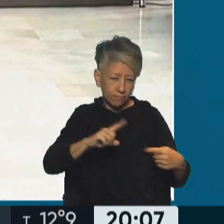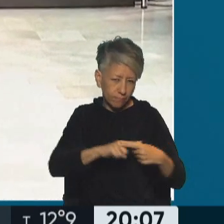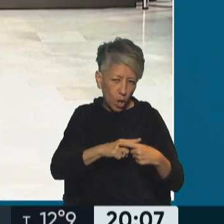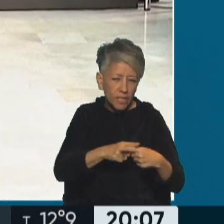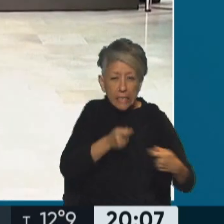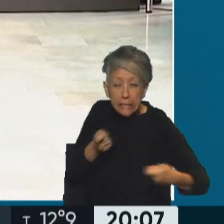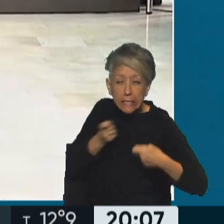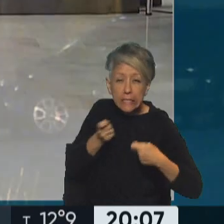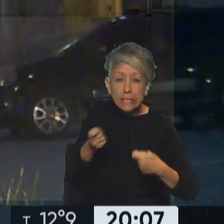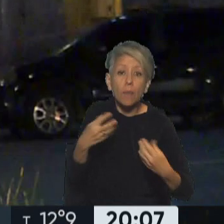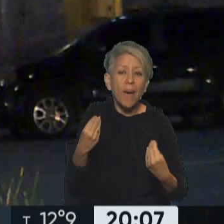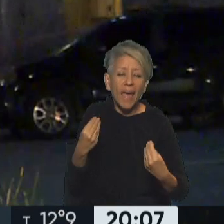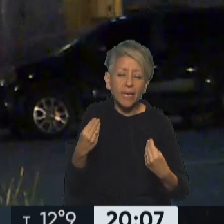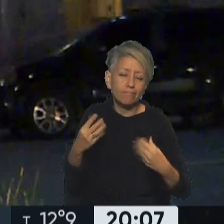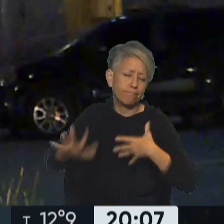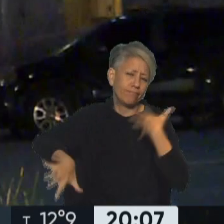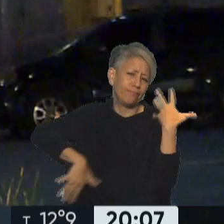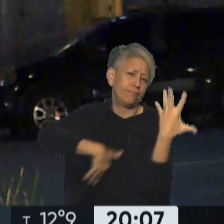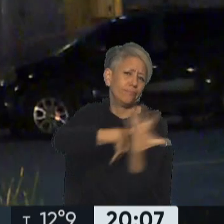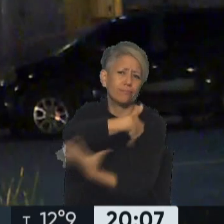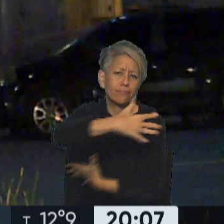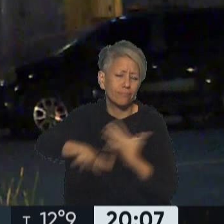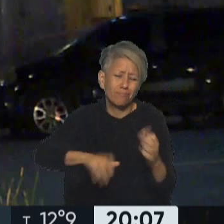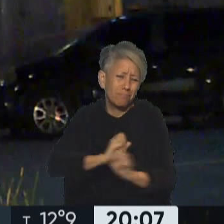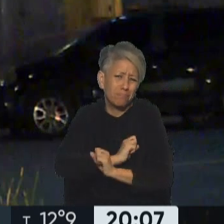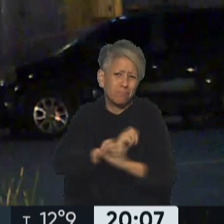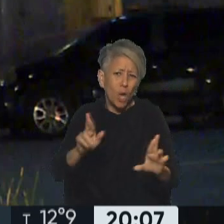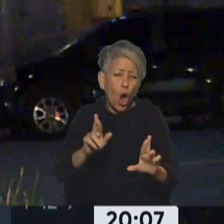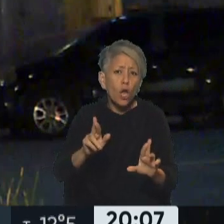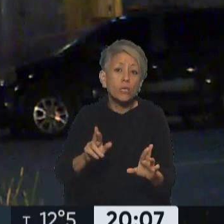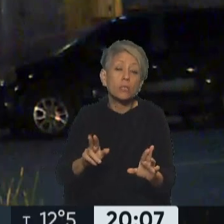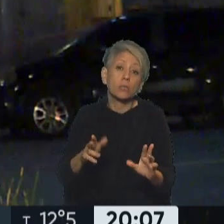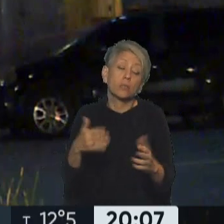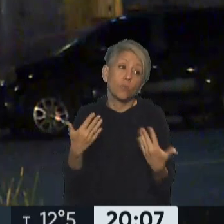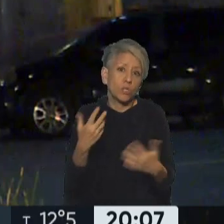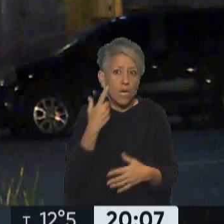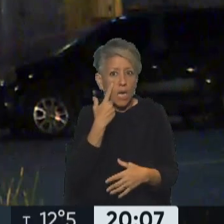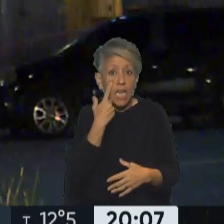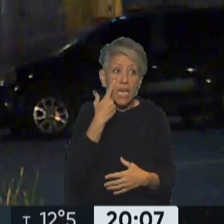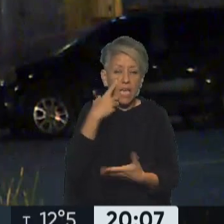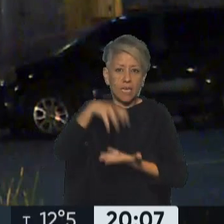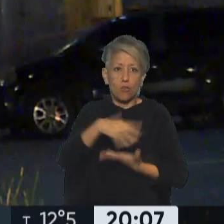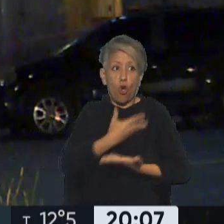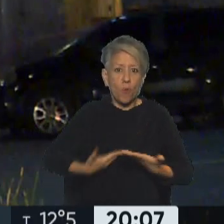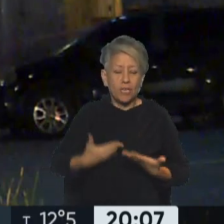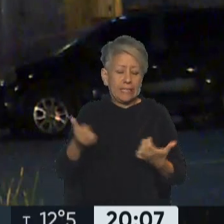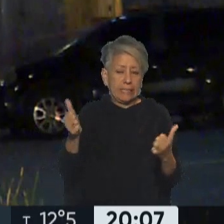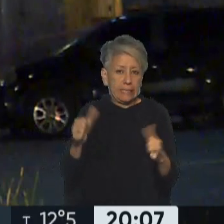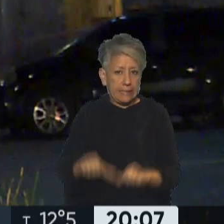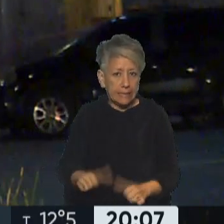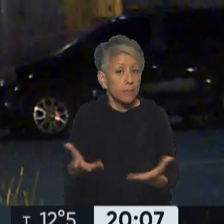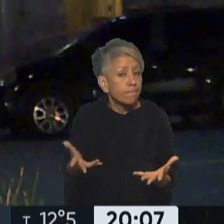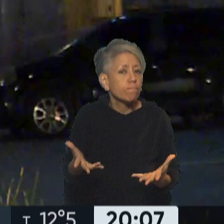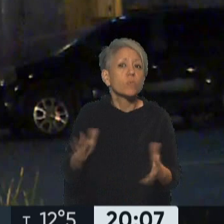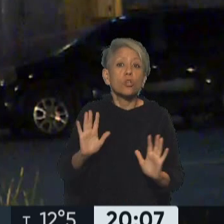termine de generar un mayor caos y, por qué no, pensar en una debacle institucional. Así que tener en cuenta cómo abren los mercados